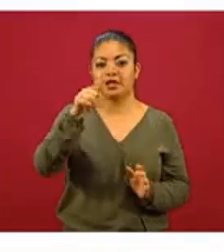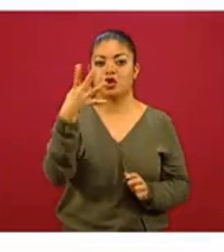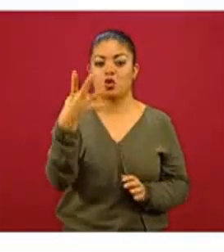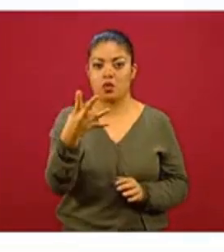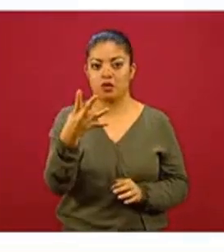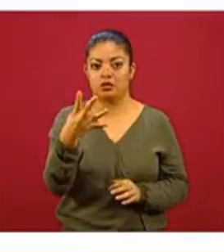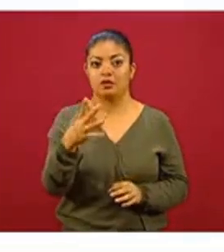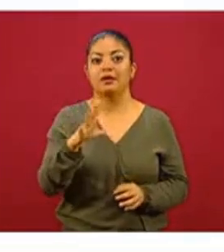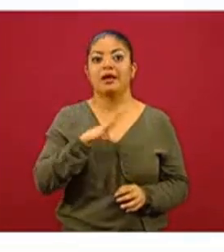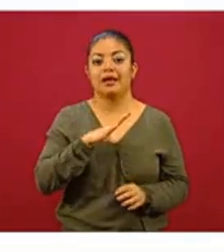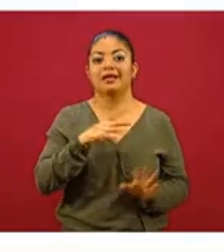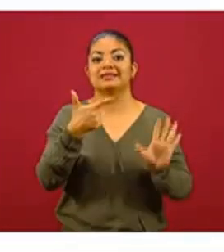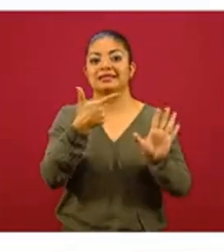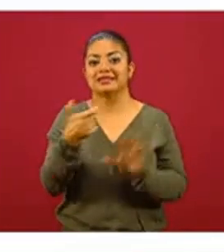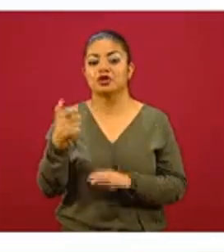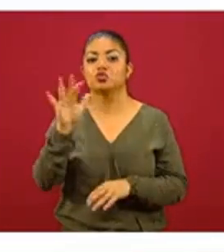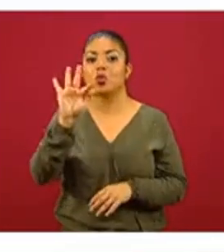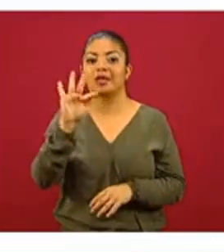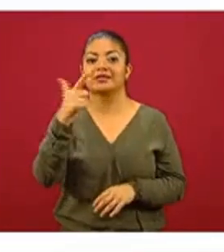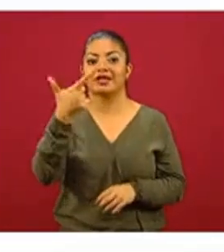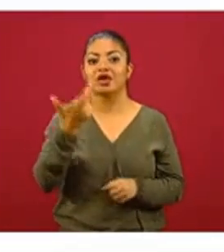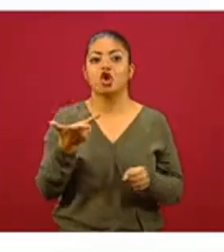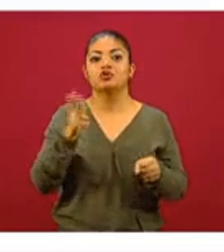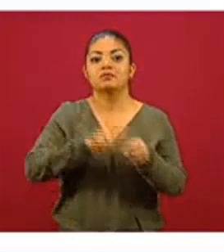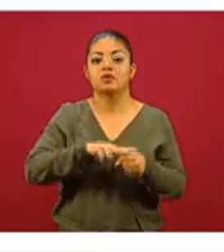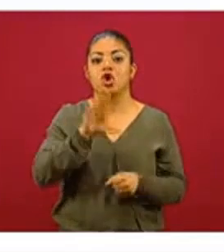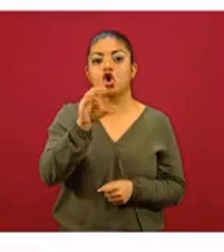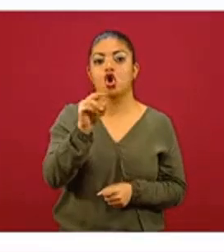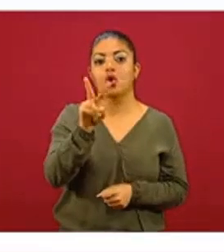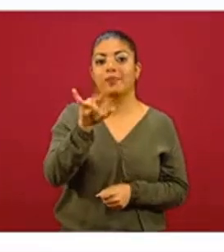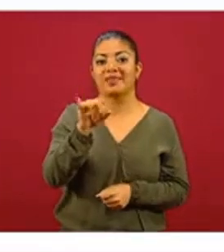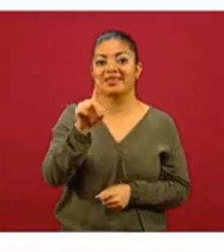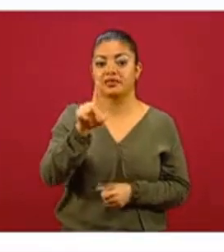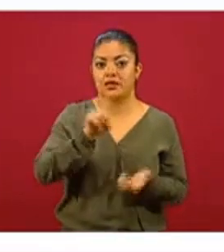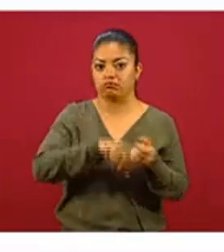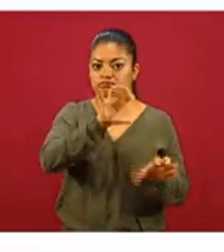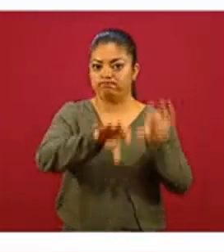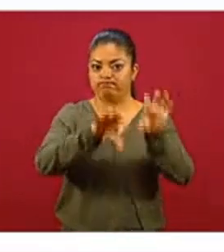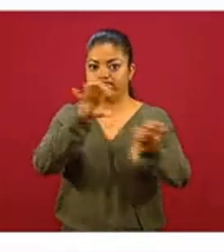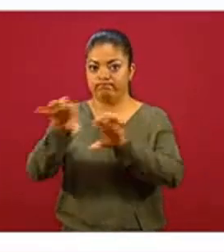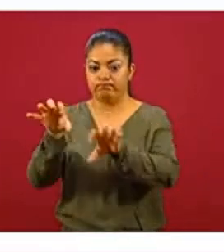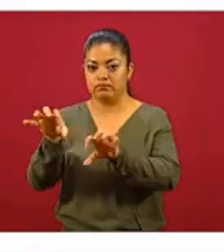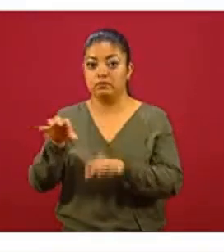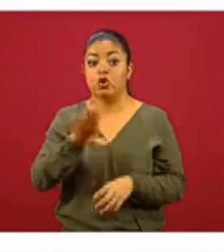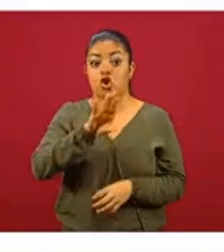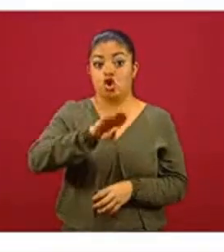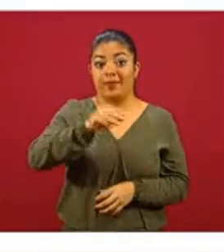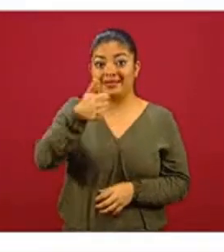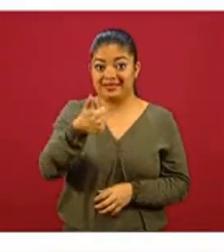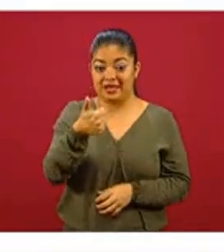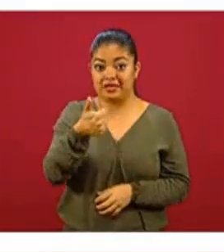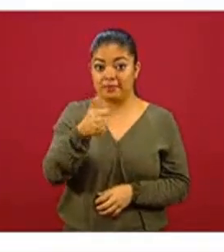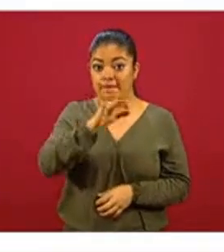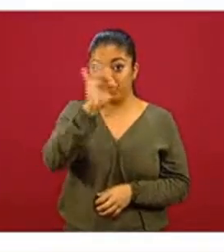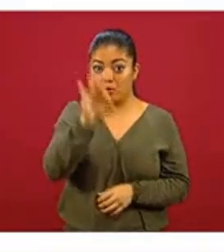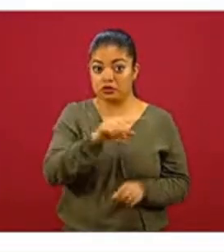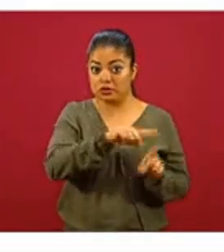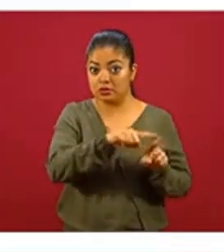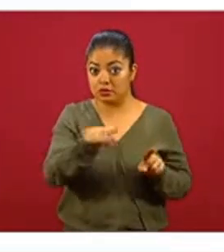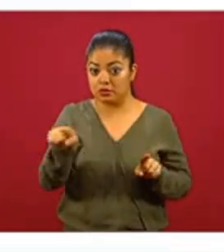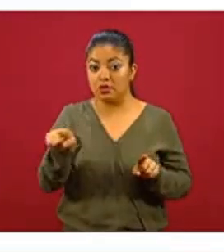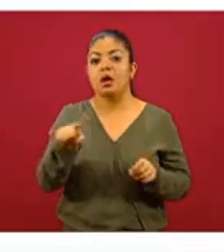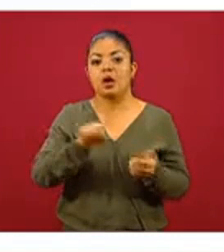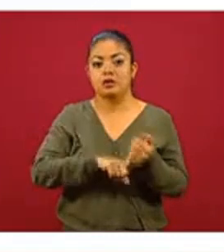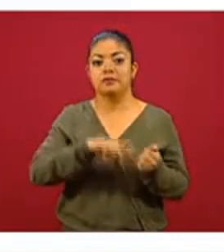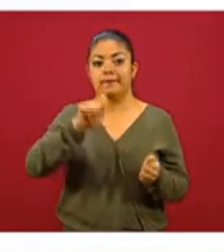estos 747 hospitales COVID designados, de los cuales 96% informaron en las últimas 24